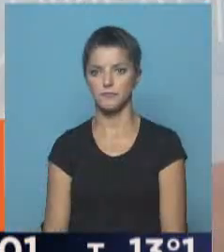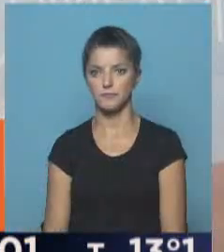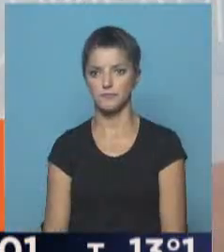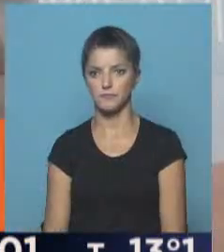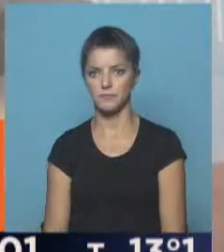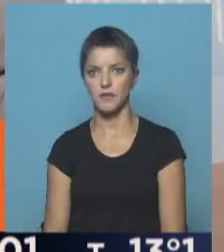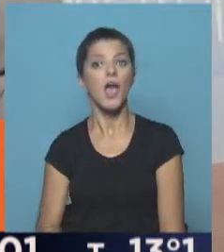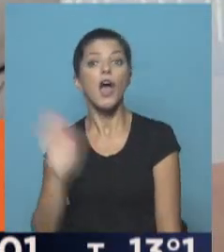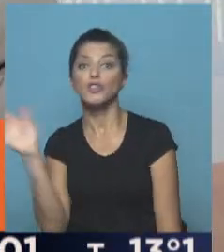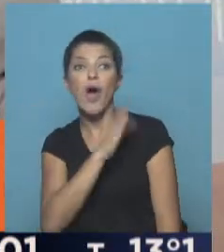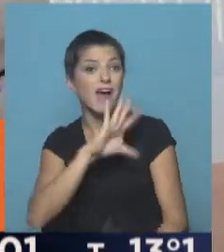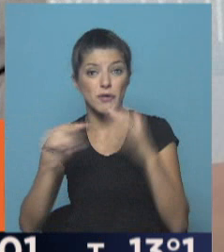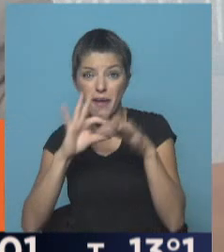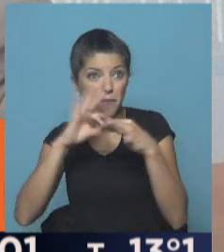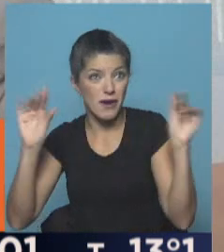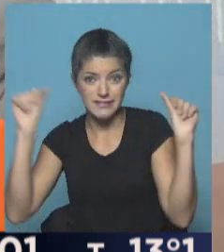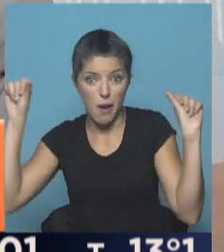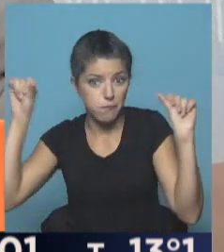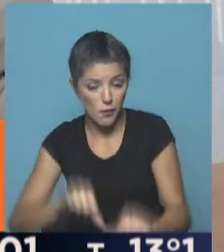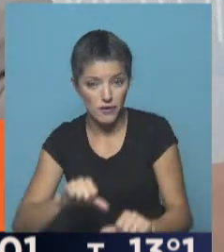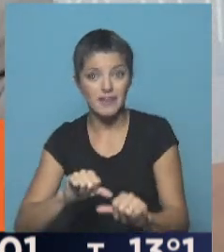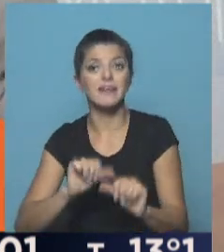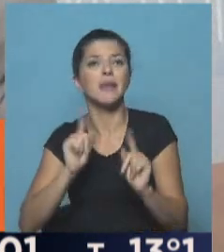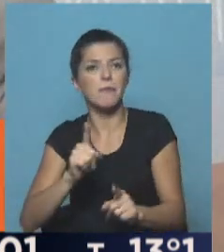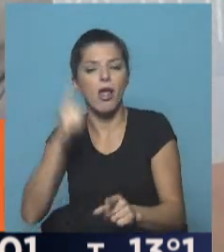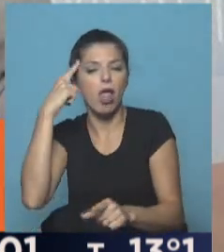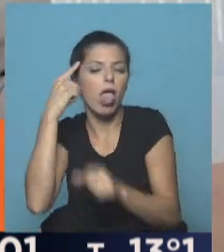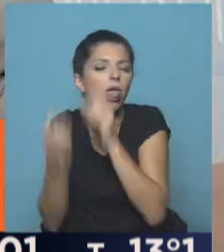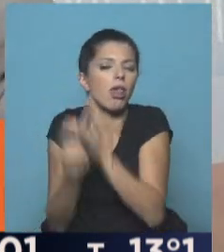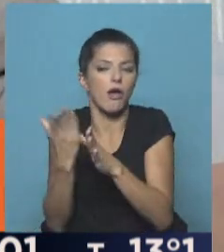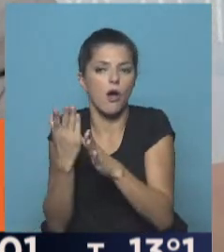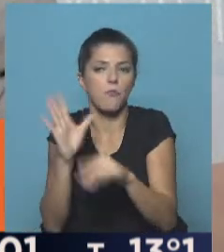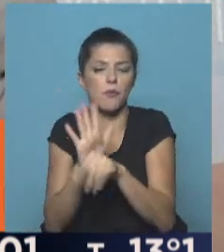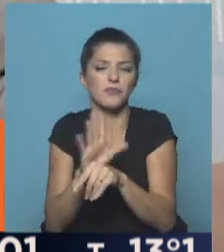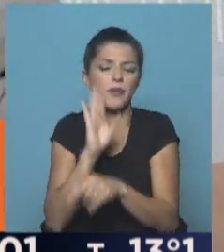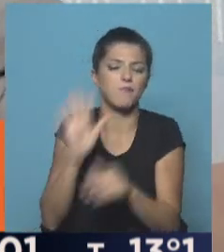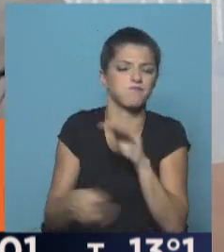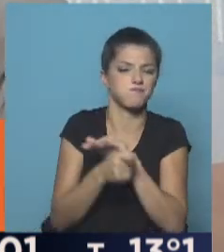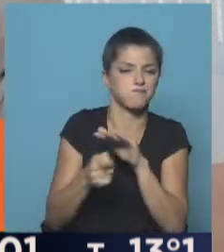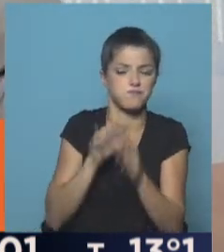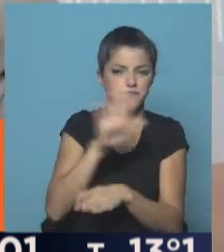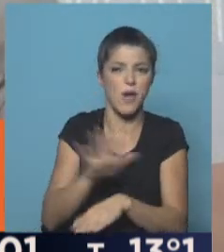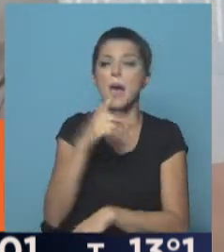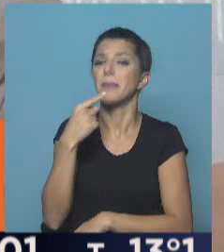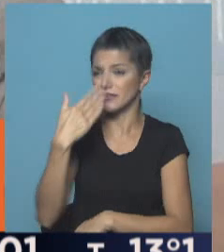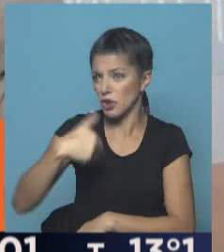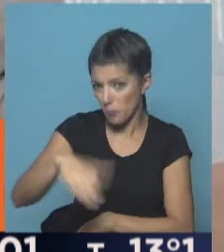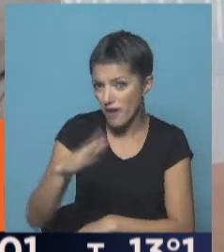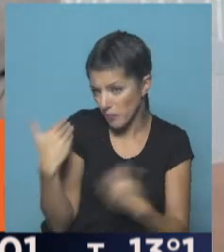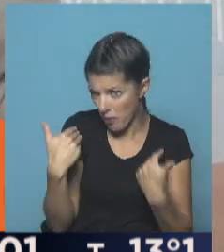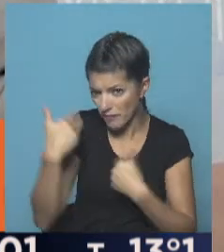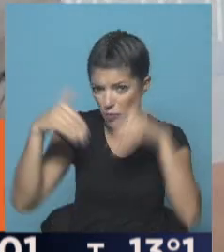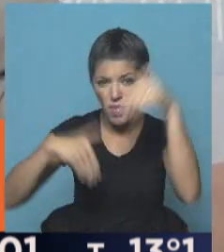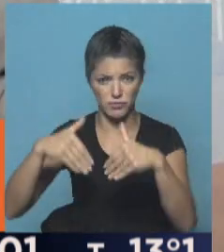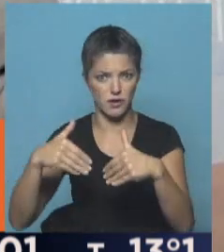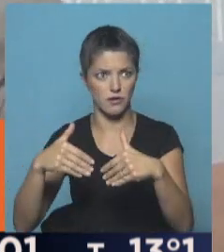Cierra todas las puertas democráticas e inventa con una cuestión fraudulenta para decirte te voy a dejar votar. O